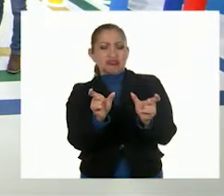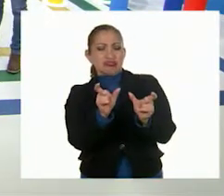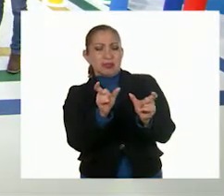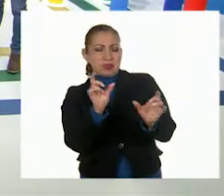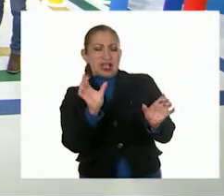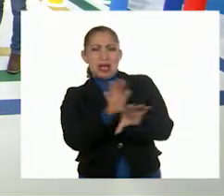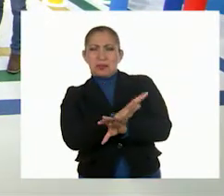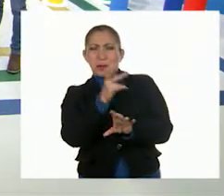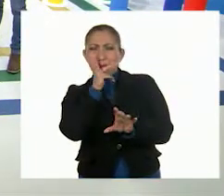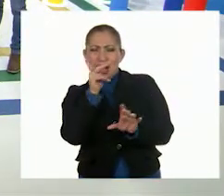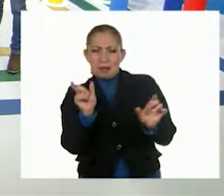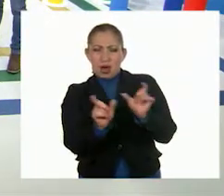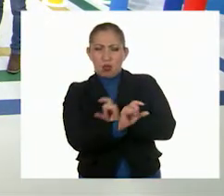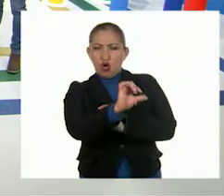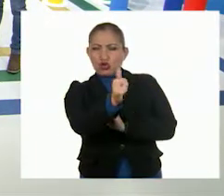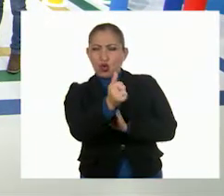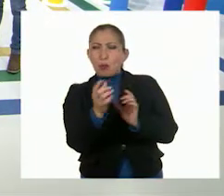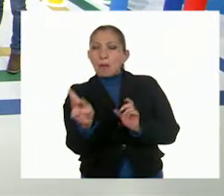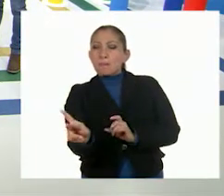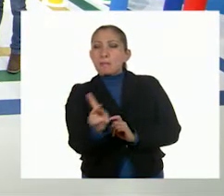la metáfora. Claro que sí.